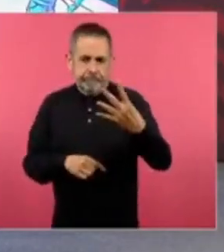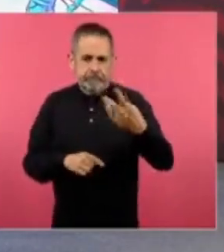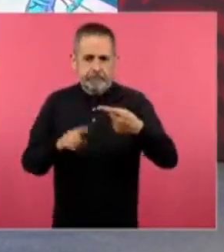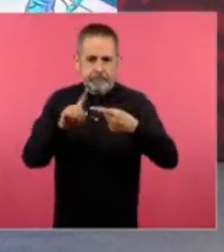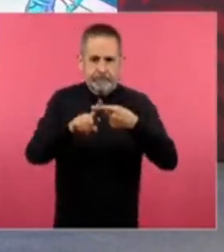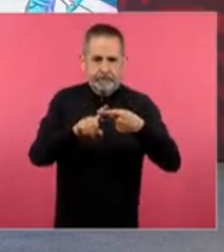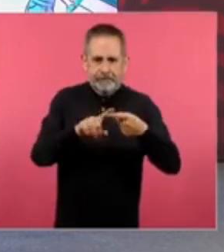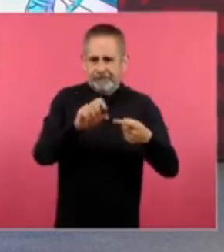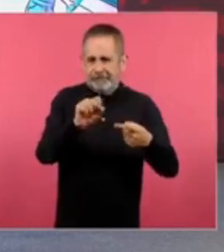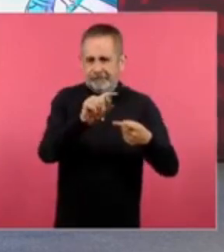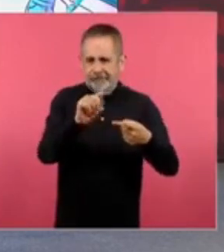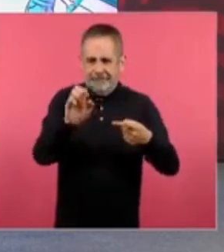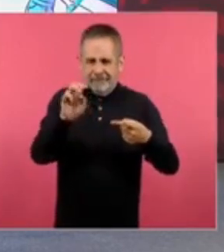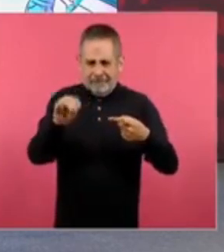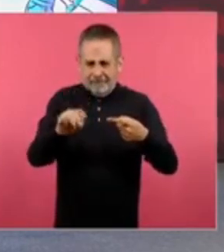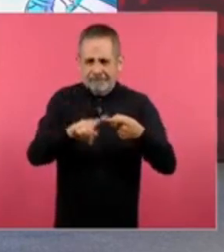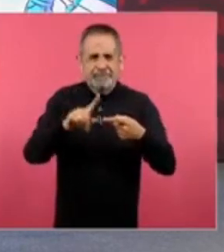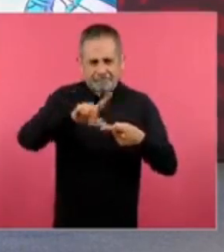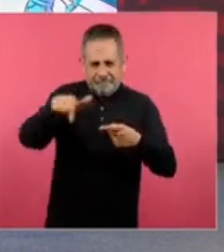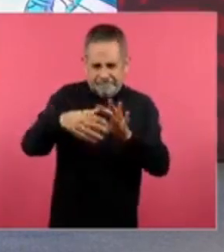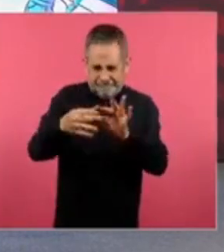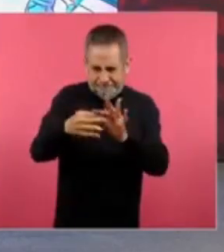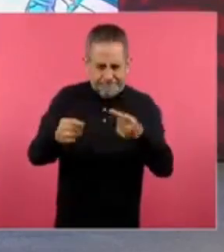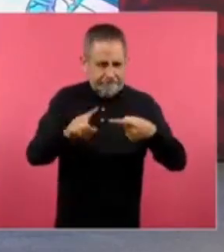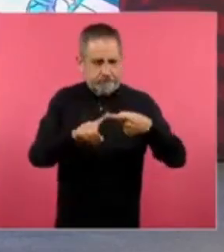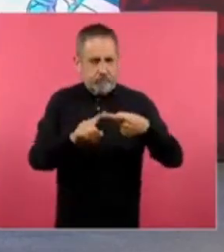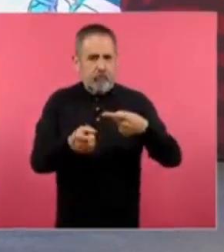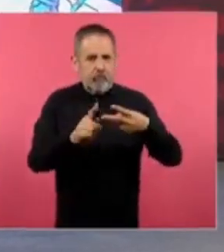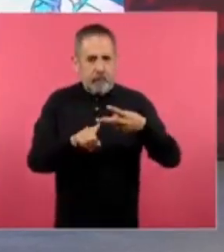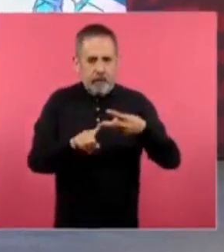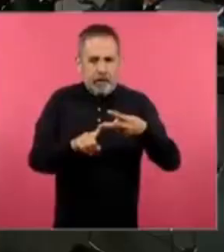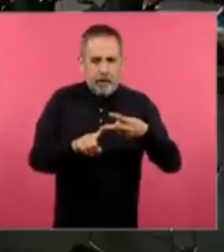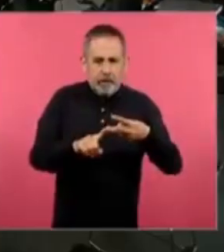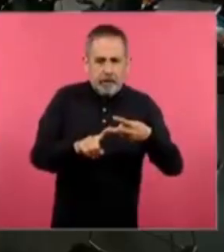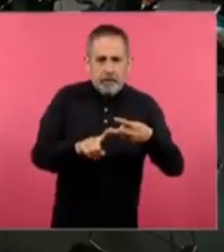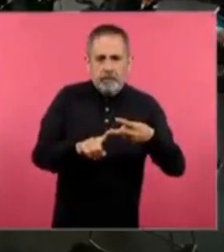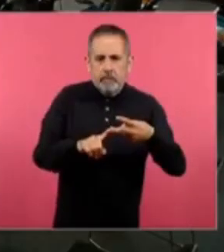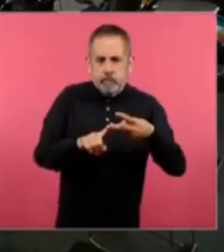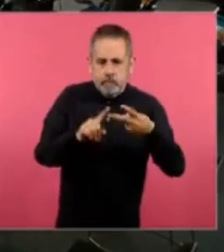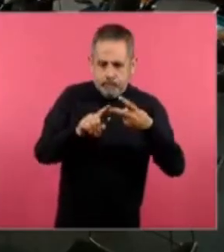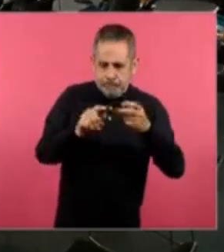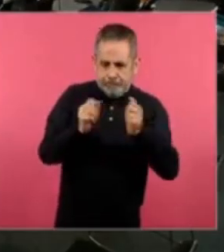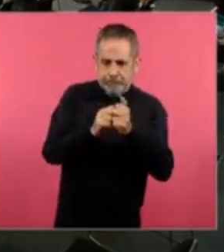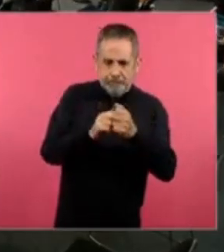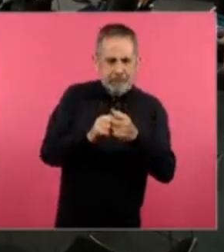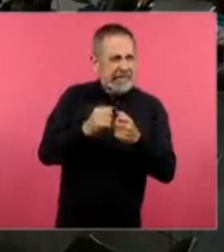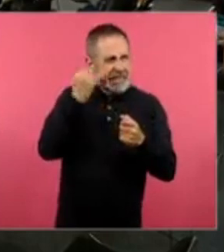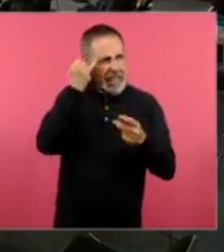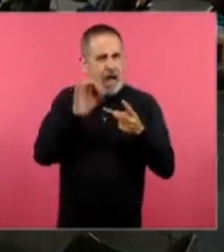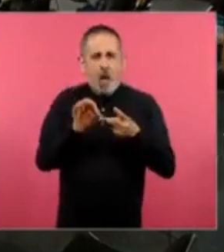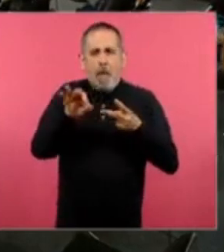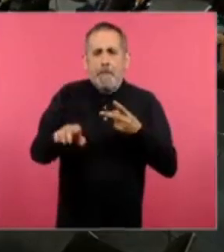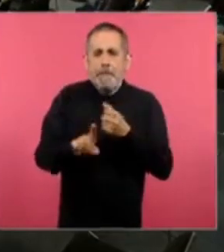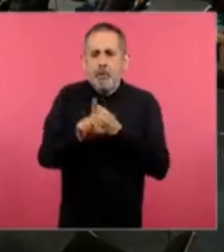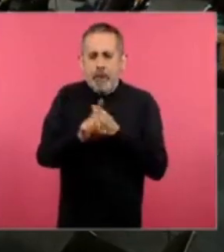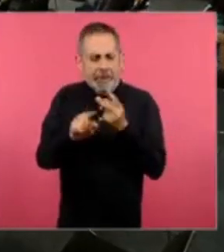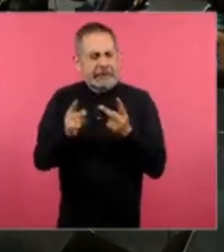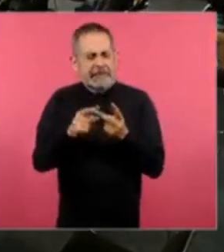que más adelante lo van a explicar mis compañeras, el aprendizaje basado en problemas, el aprendizaje basado